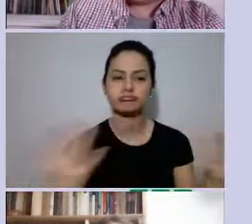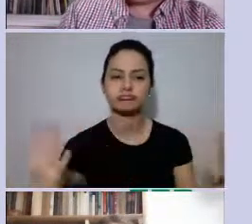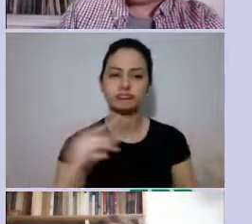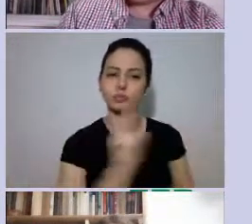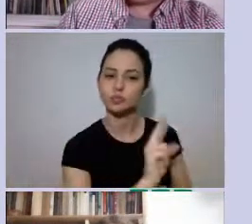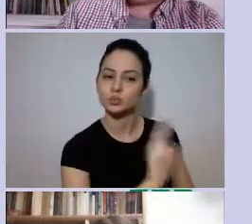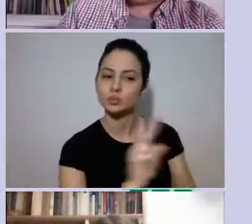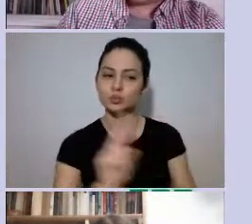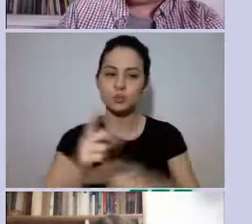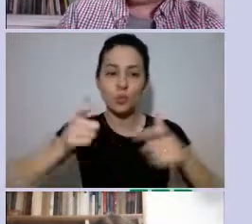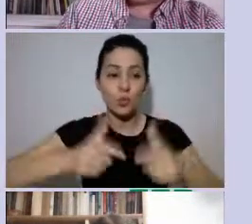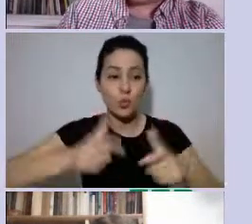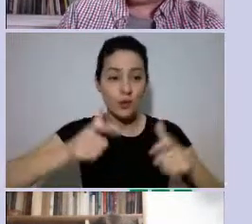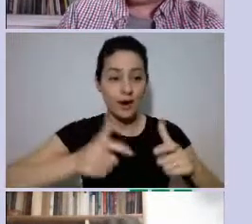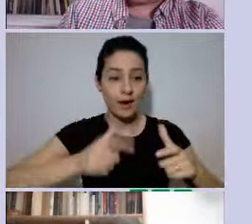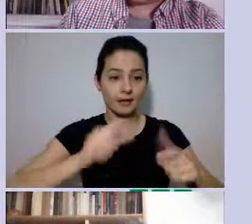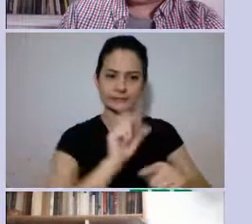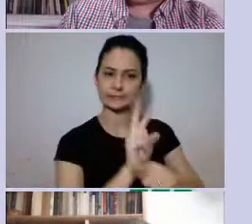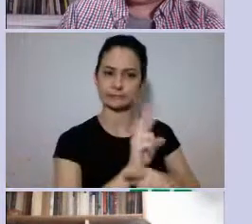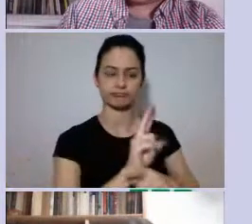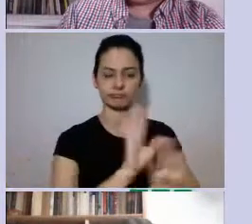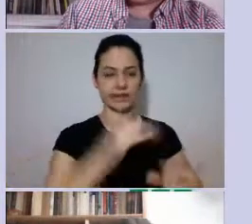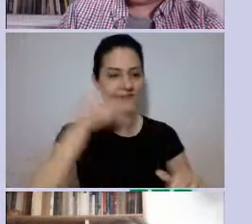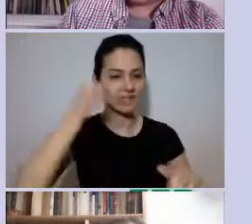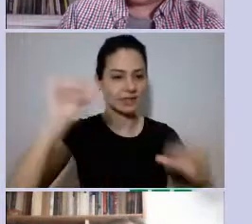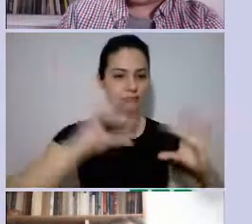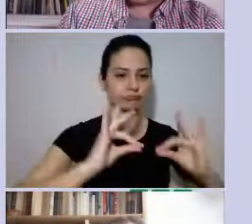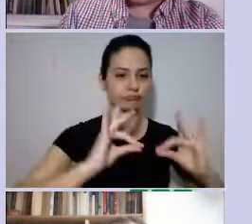especies locales de maguey.